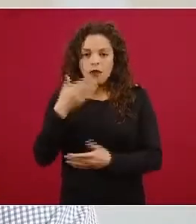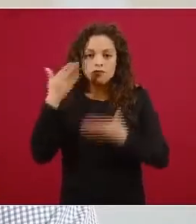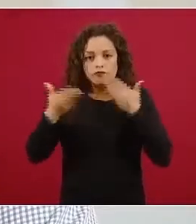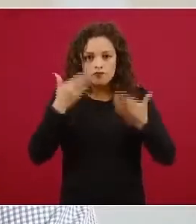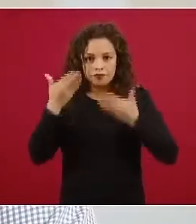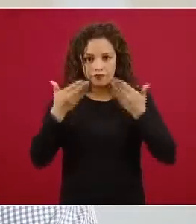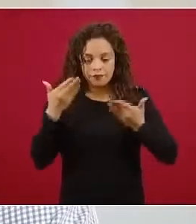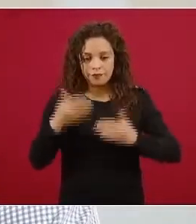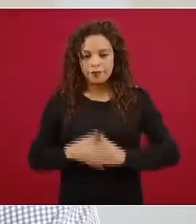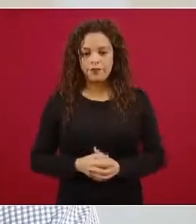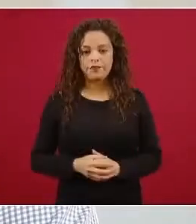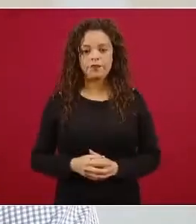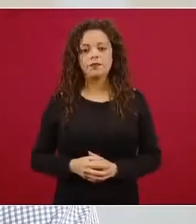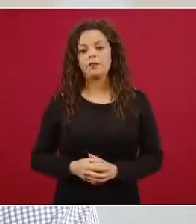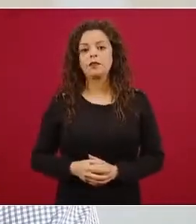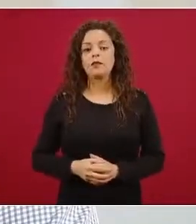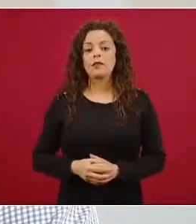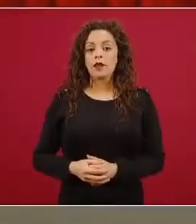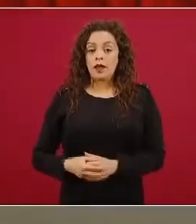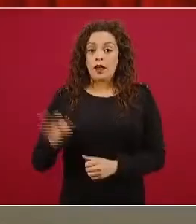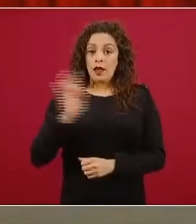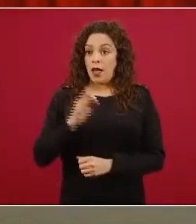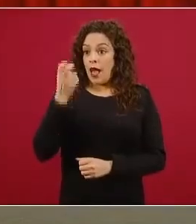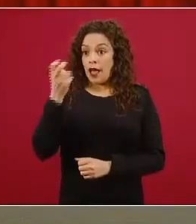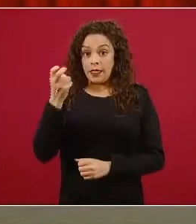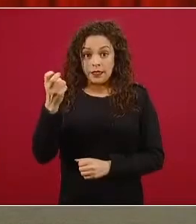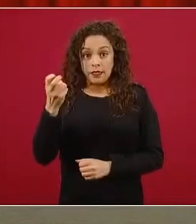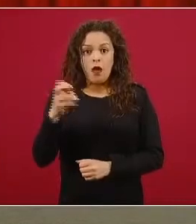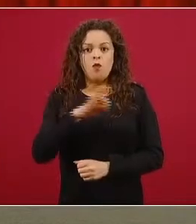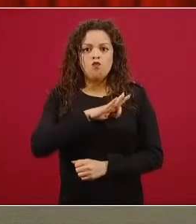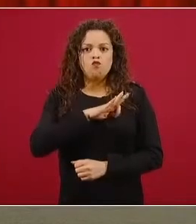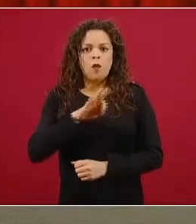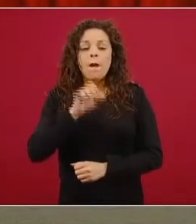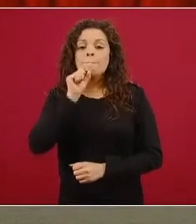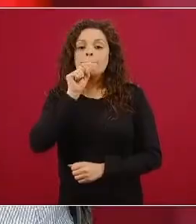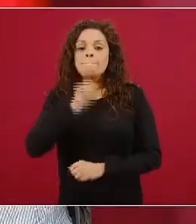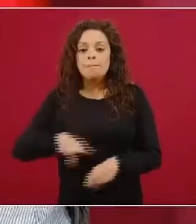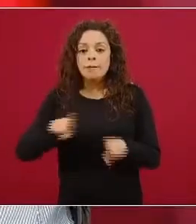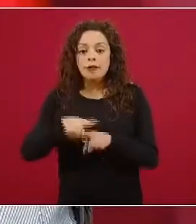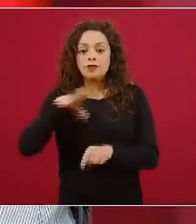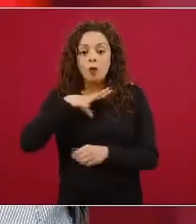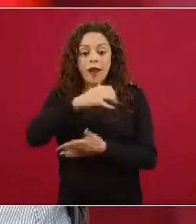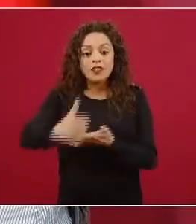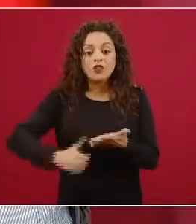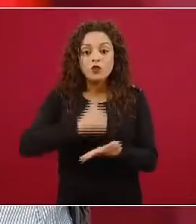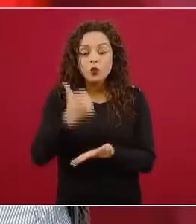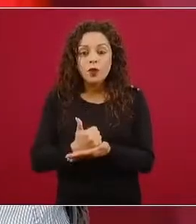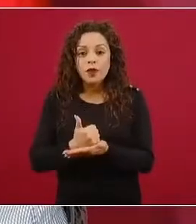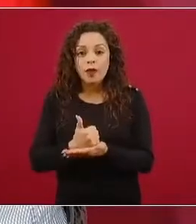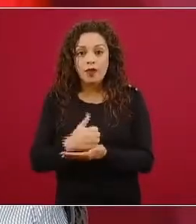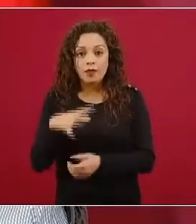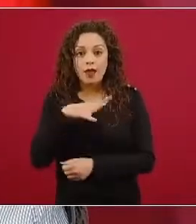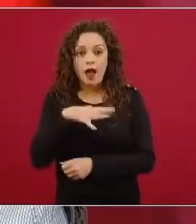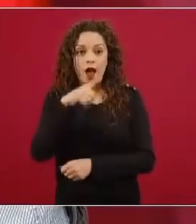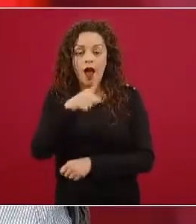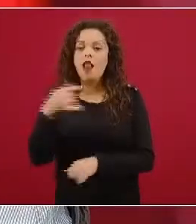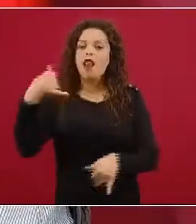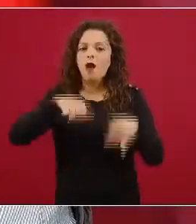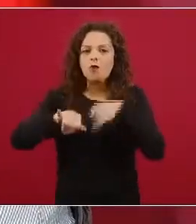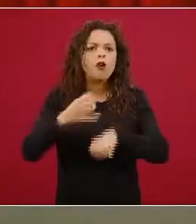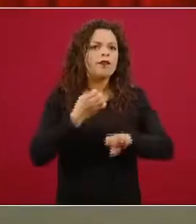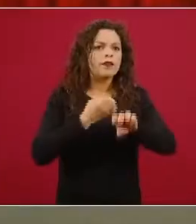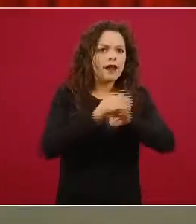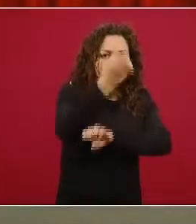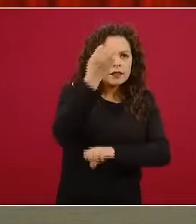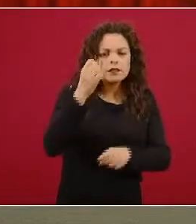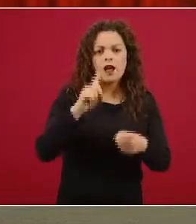de los casos, esta unidad puede estar ubicada en la misma ciudad en donde se encuentra un laboratorio estatal o en